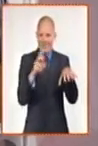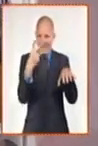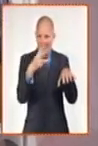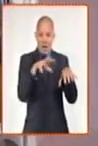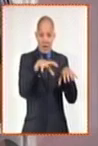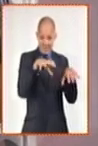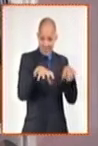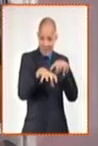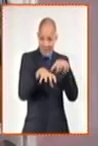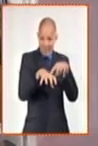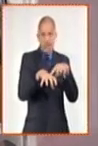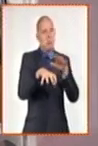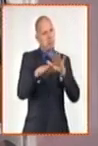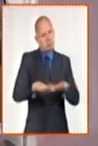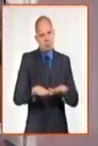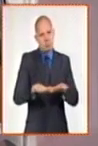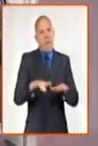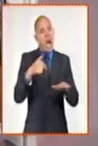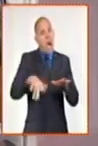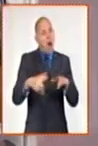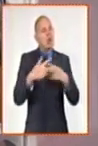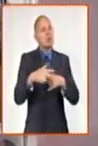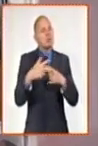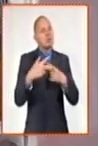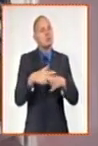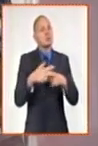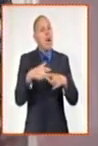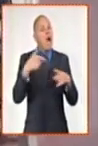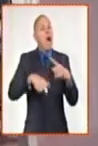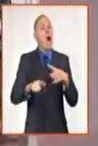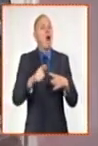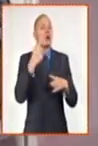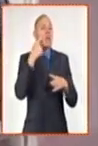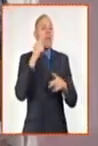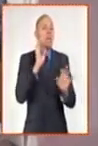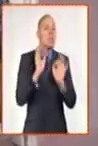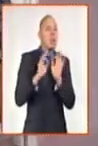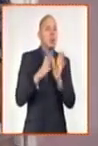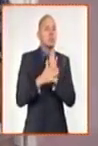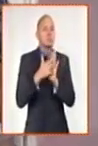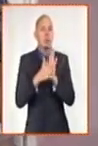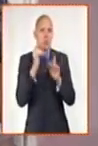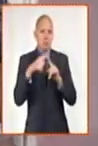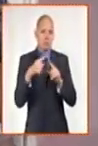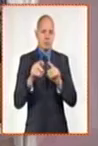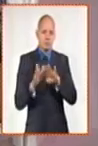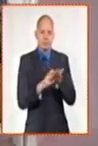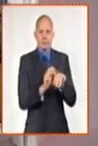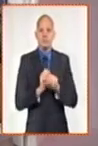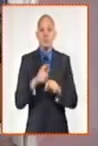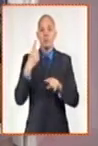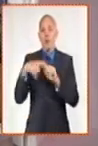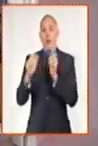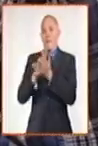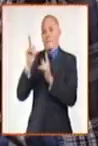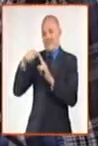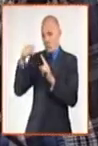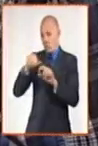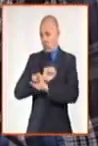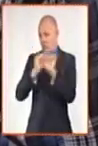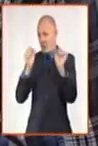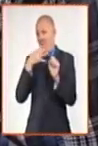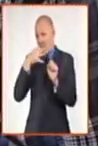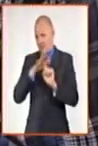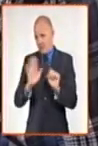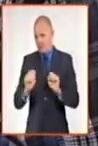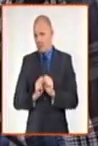parte de la estrategia de recuperación de potencia y está en mantenimiento en estos momentos. Pero tenemos fuera por avería la termoeléctrica Guitera. Por la mañana